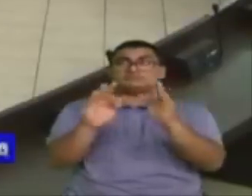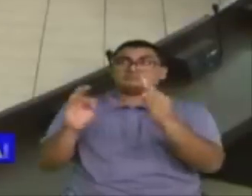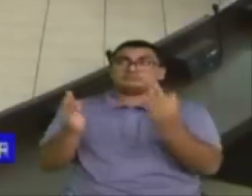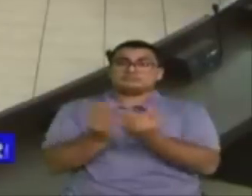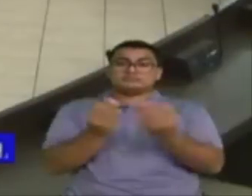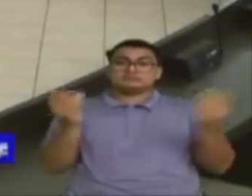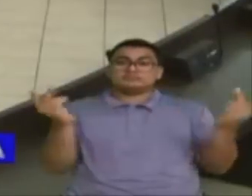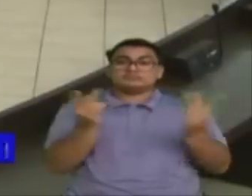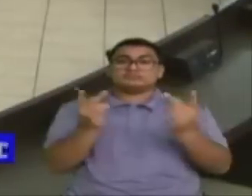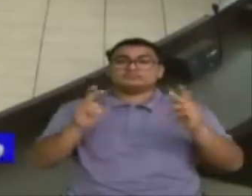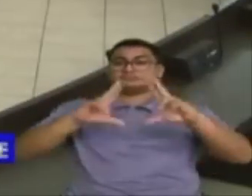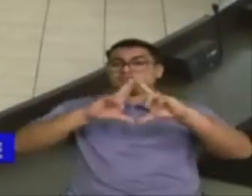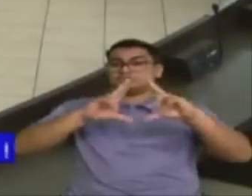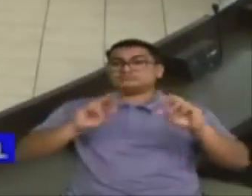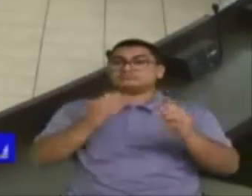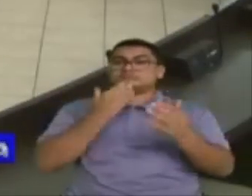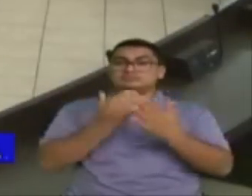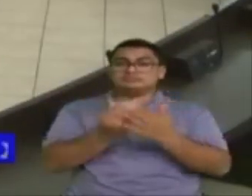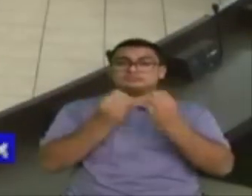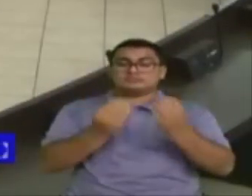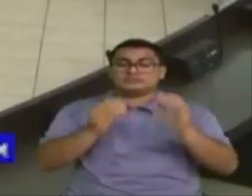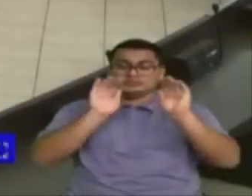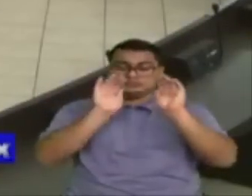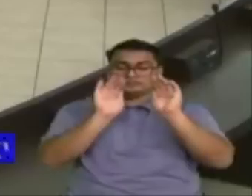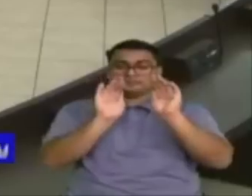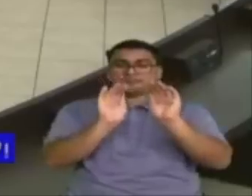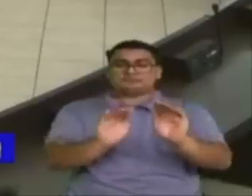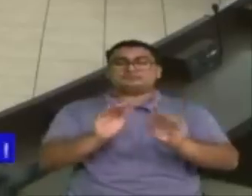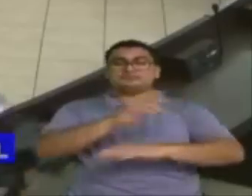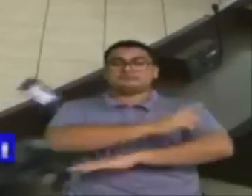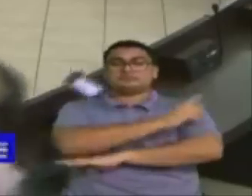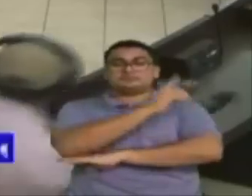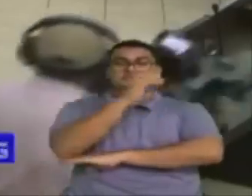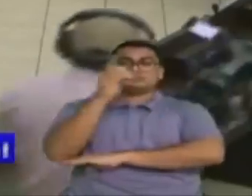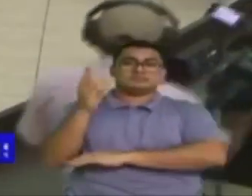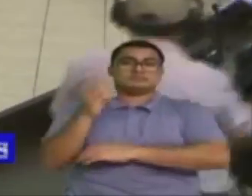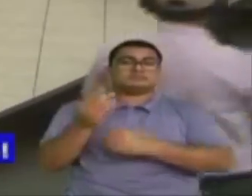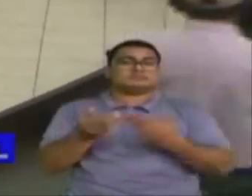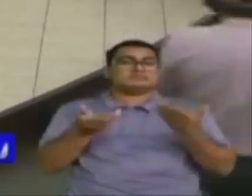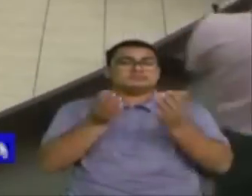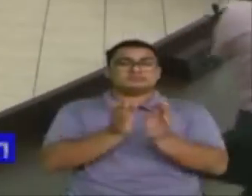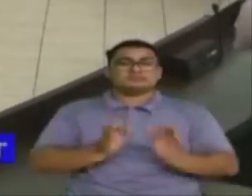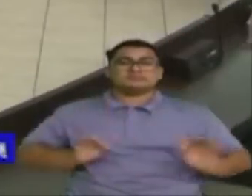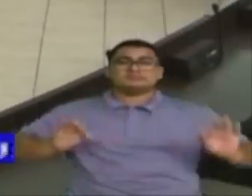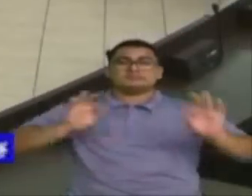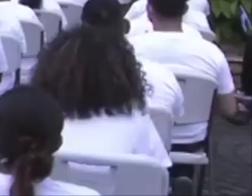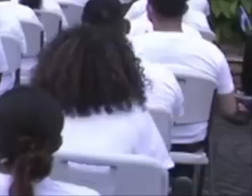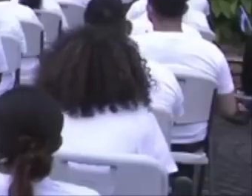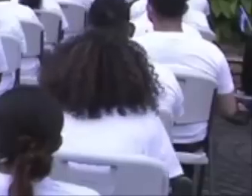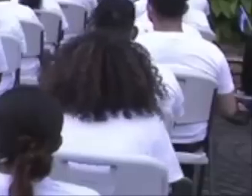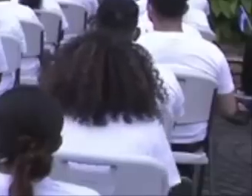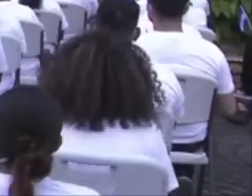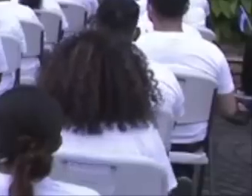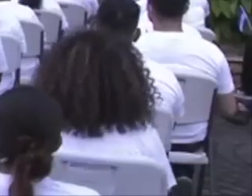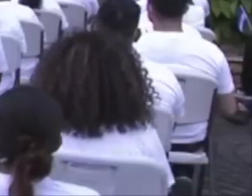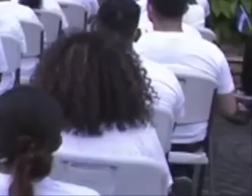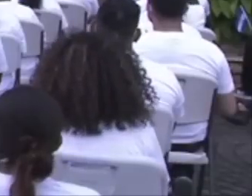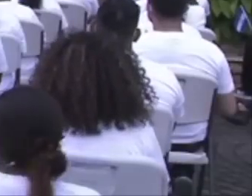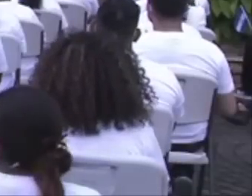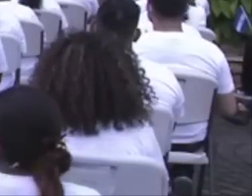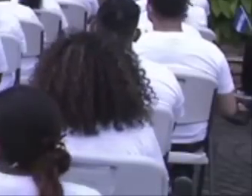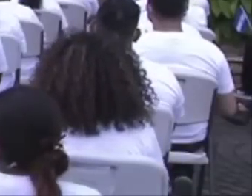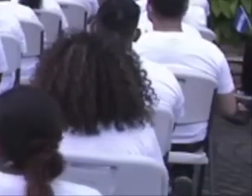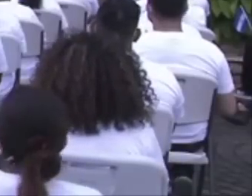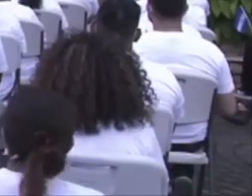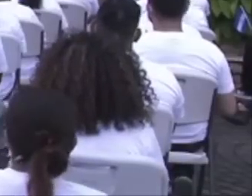semanas atrás que el Estado impuso mecanismos de recolección de firmas bajo condiciones de amenazas. En su discurso del